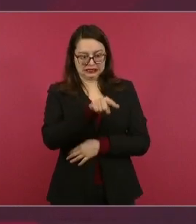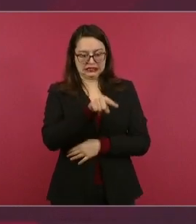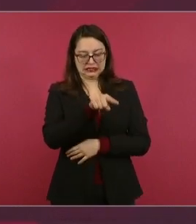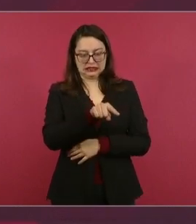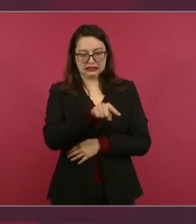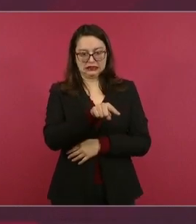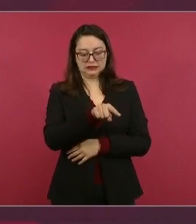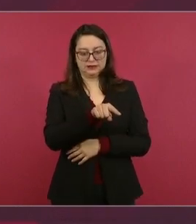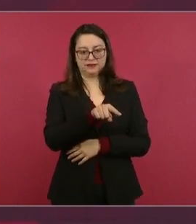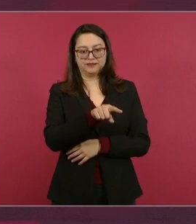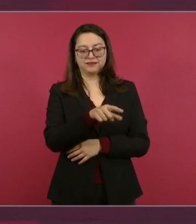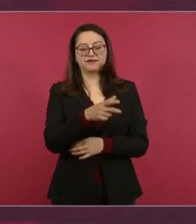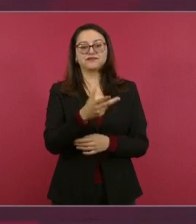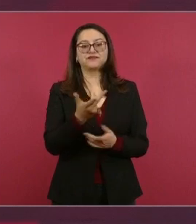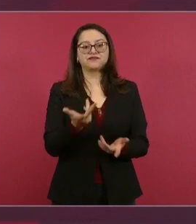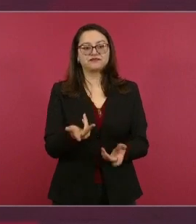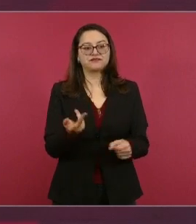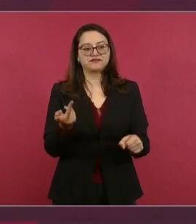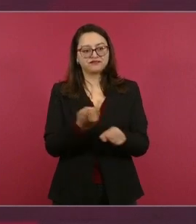todos, ¿no?, en